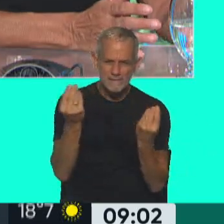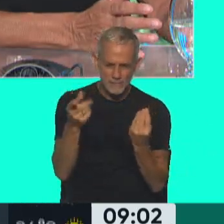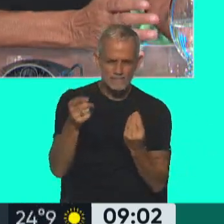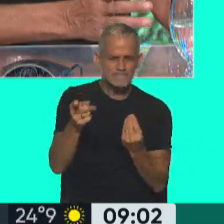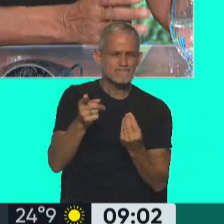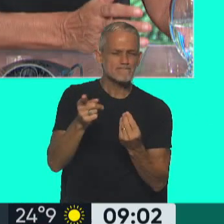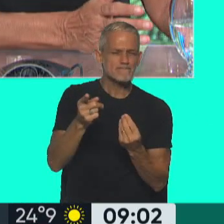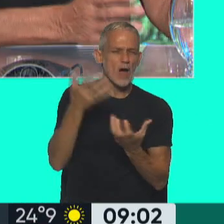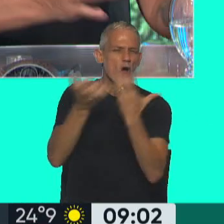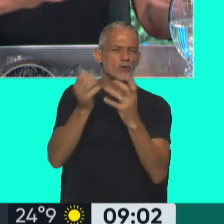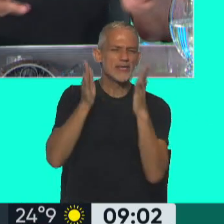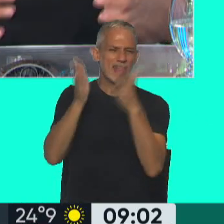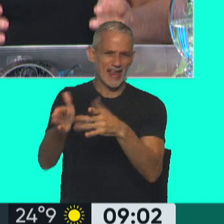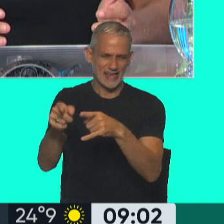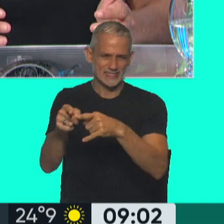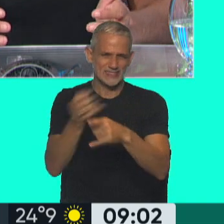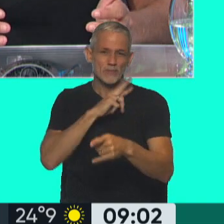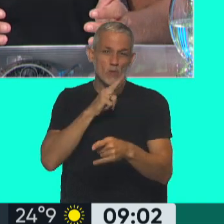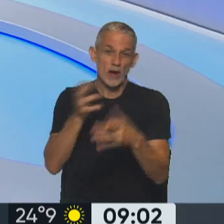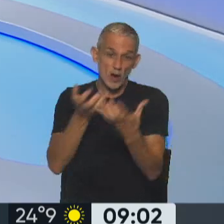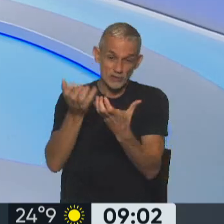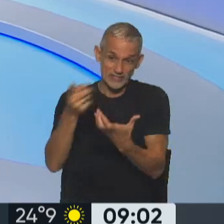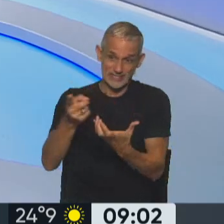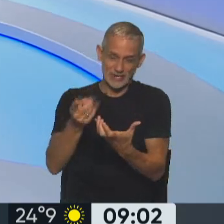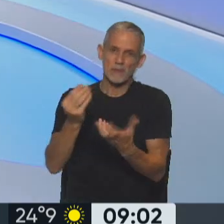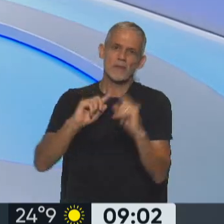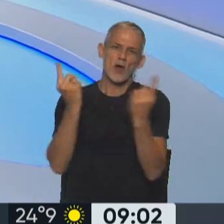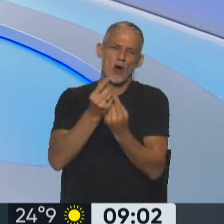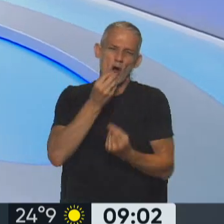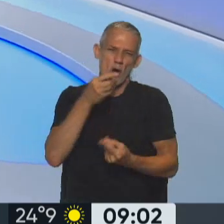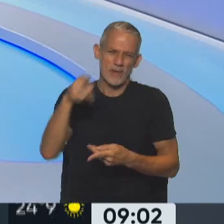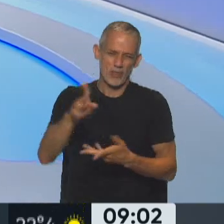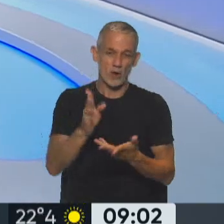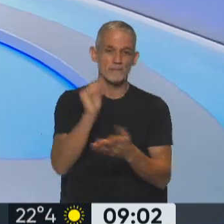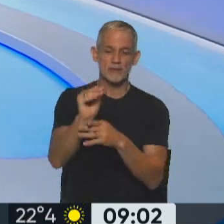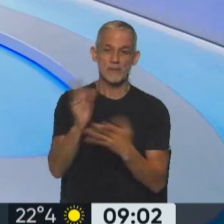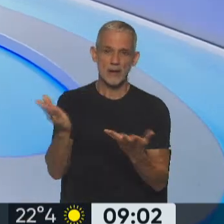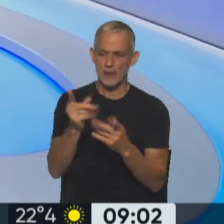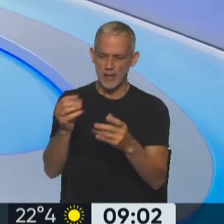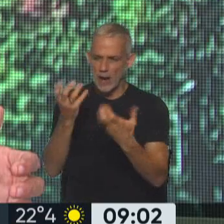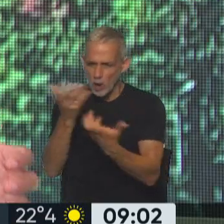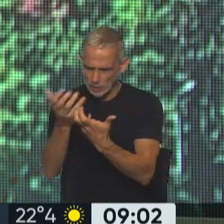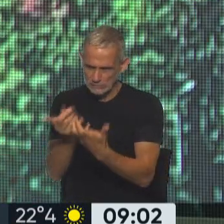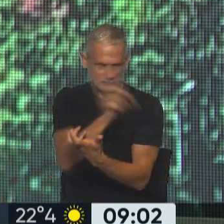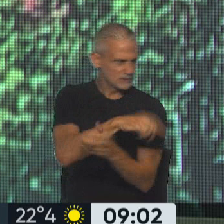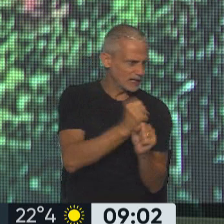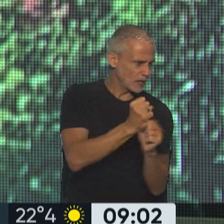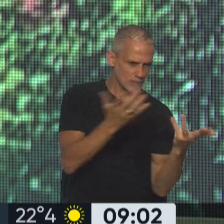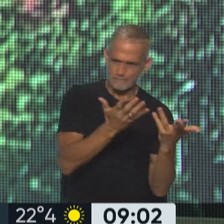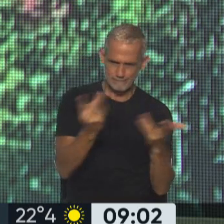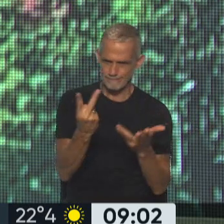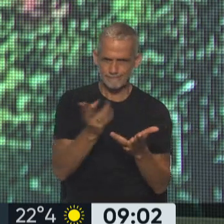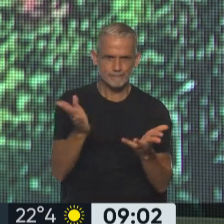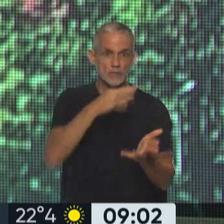las cocineras. ¿Por qué? Porque cuando estás cocinando para la comunidad, no podés estar haciendo otro trabajo y no podés